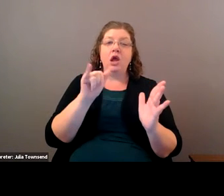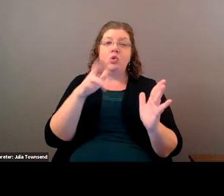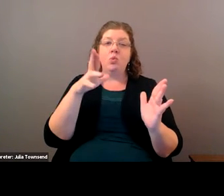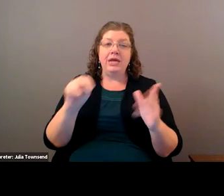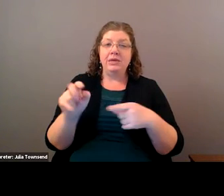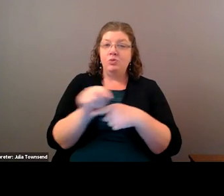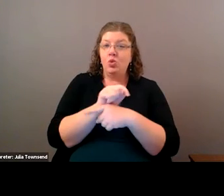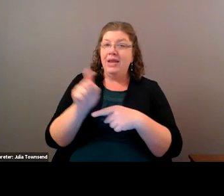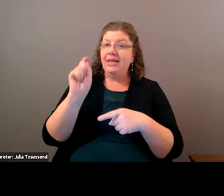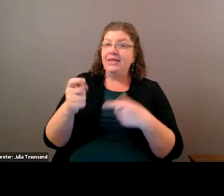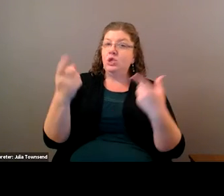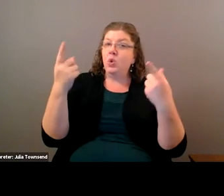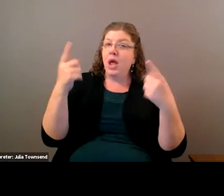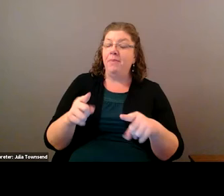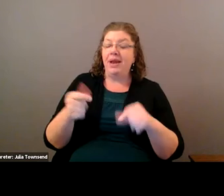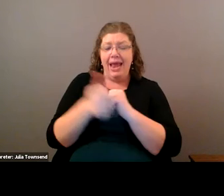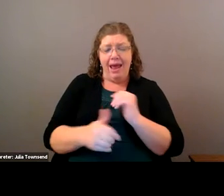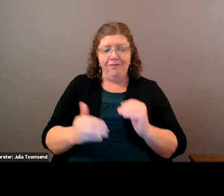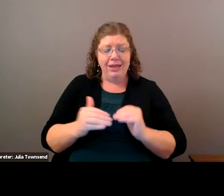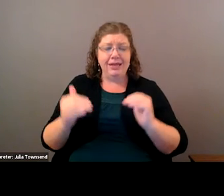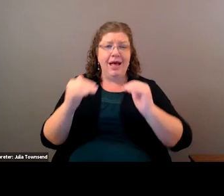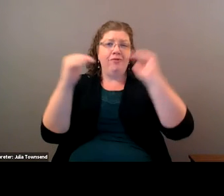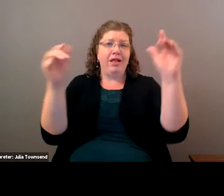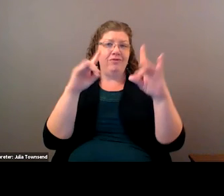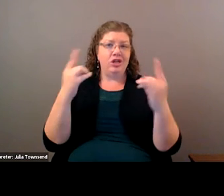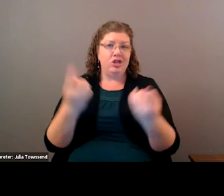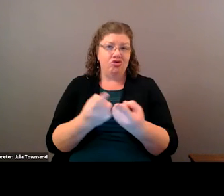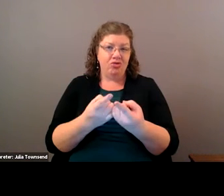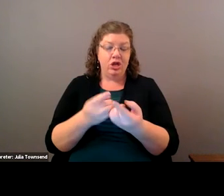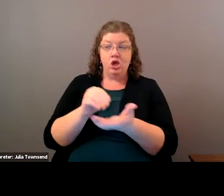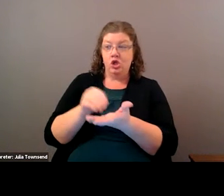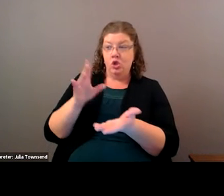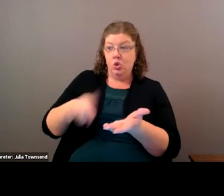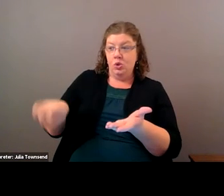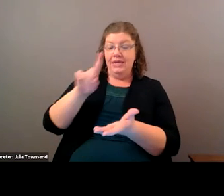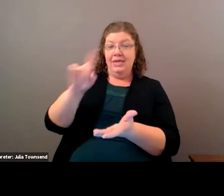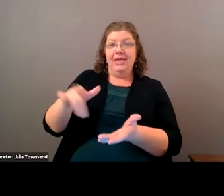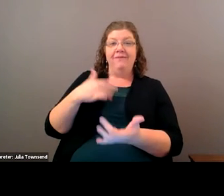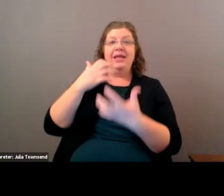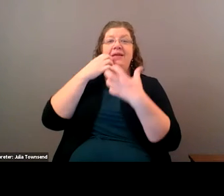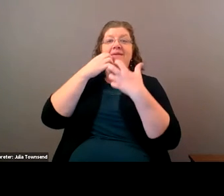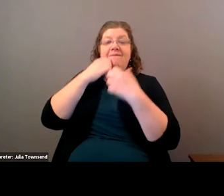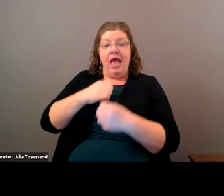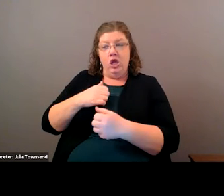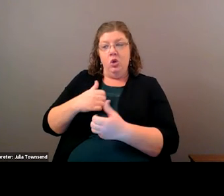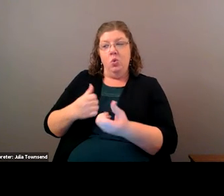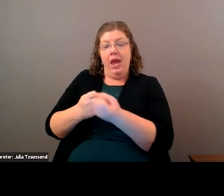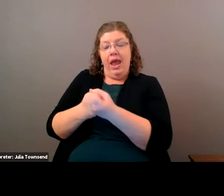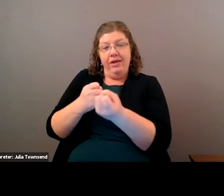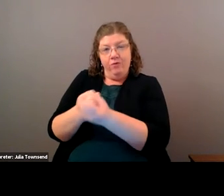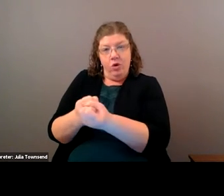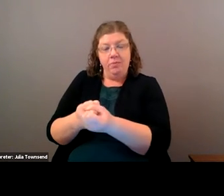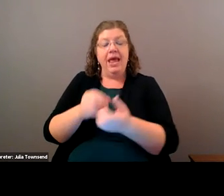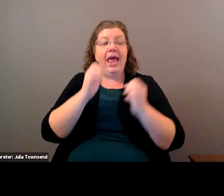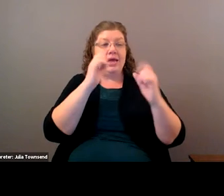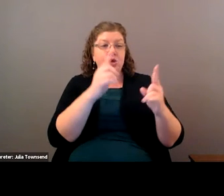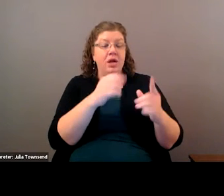Las capacitaciones sobre el antirracismo necesitan suceder a todos los niveles del distrito. Los estudiantes tienen que